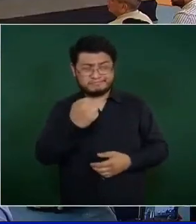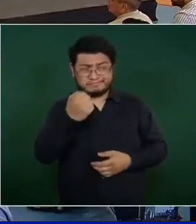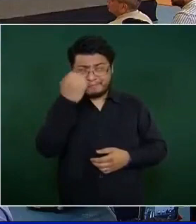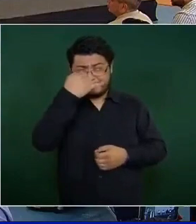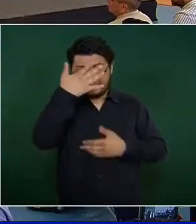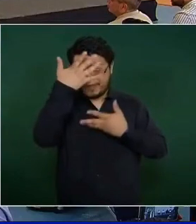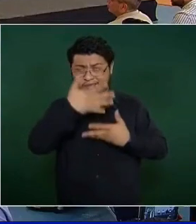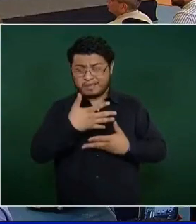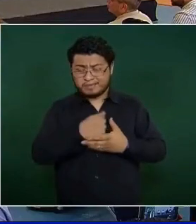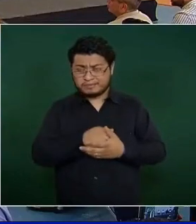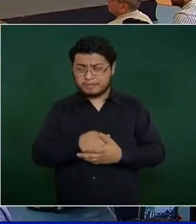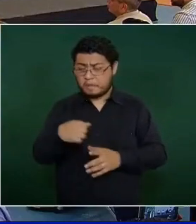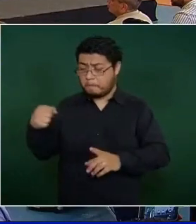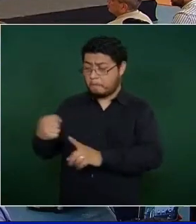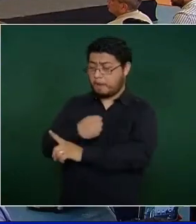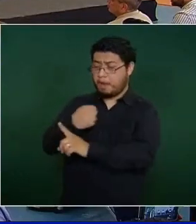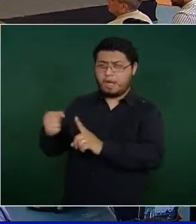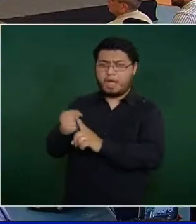se cayera